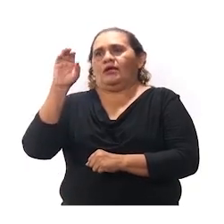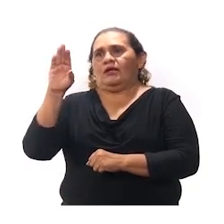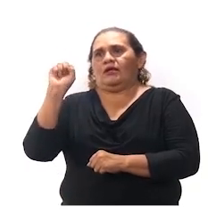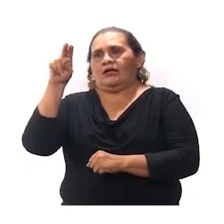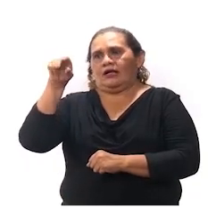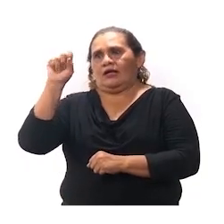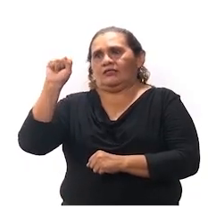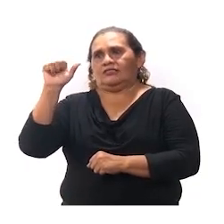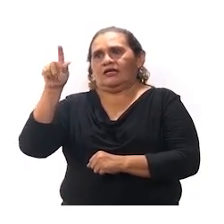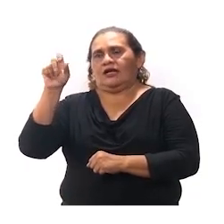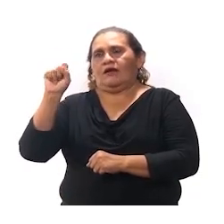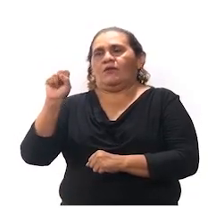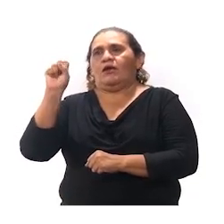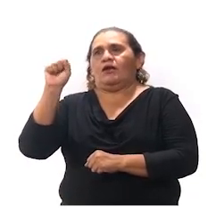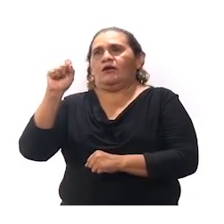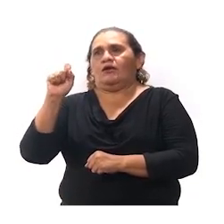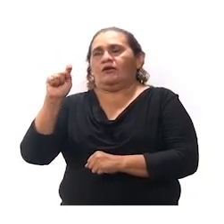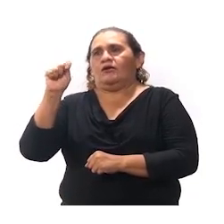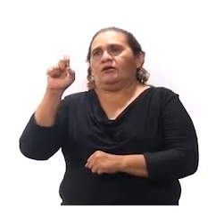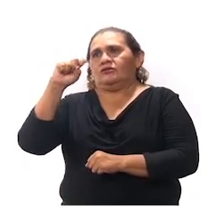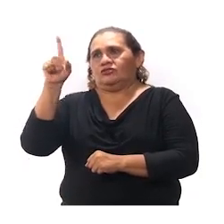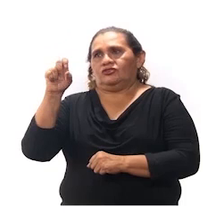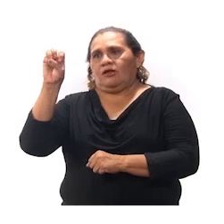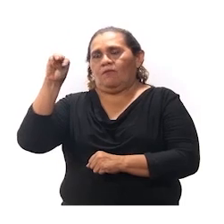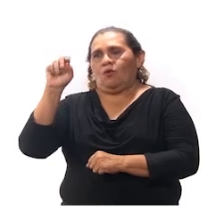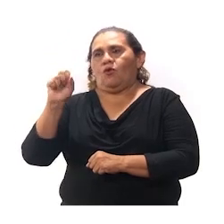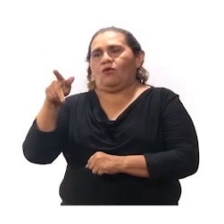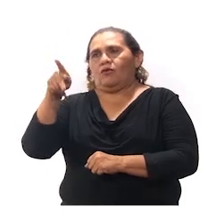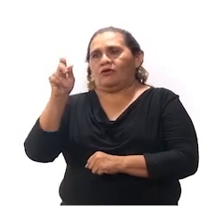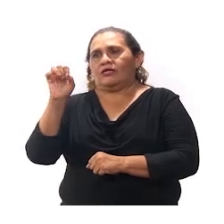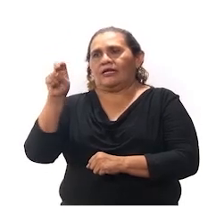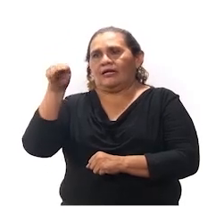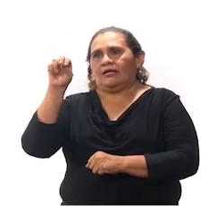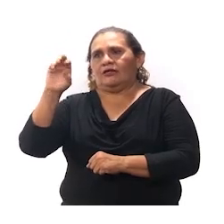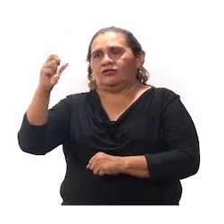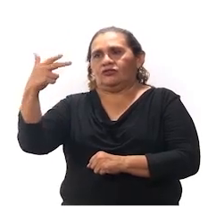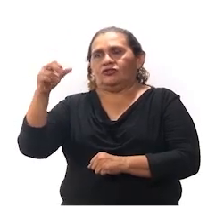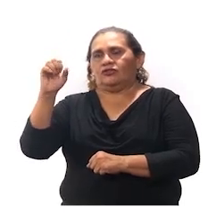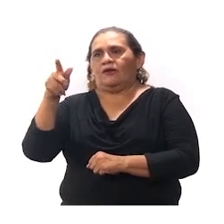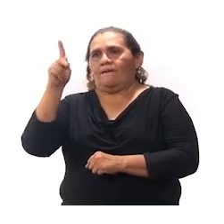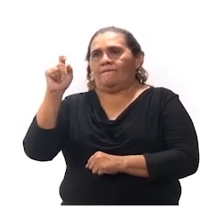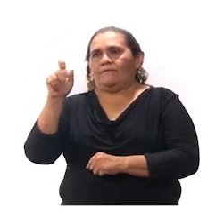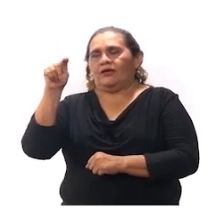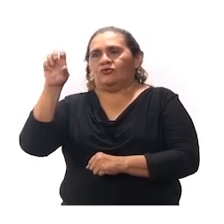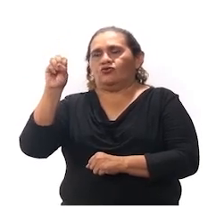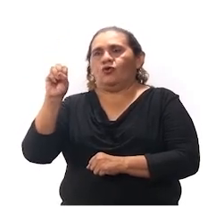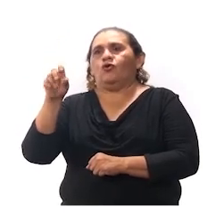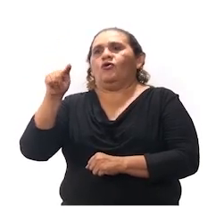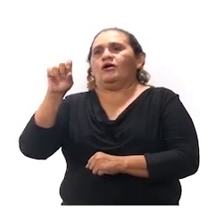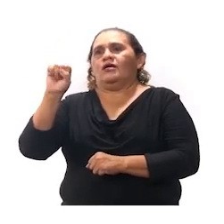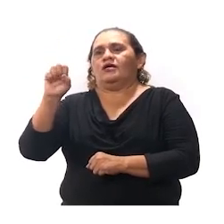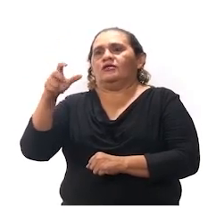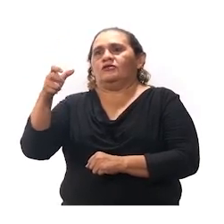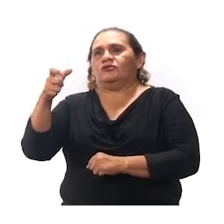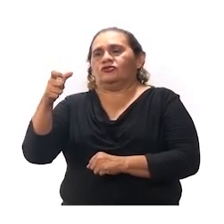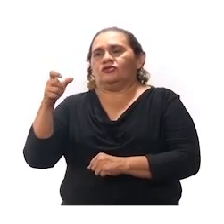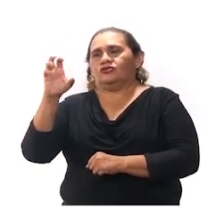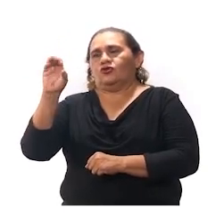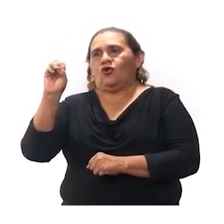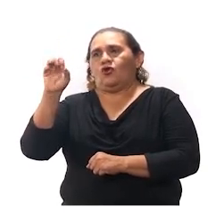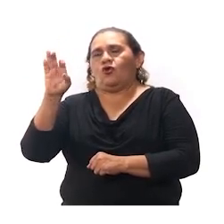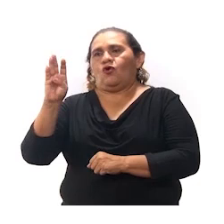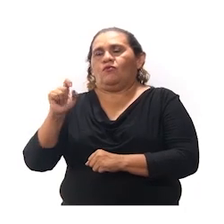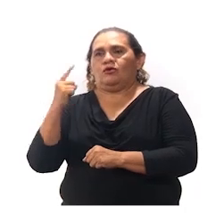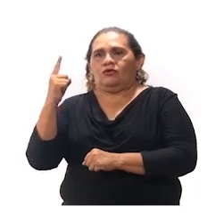Chiquinzonot, San, Semul, Jomún, Quinchil, Opichén, Peto, Tatsiú, Tixcocop y Yaxcabá, y